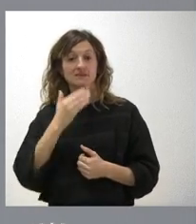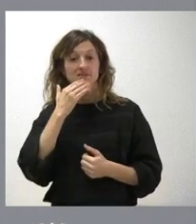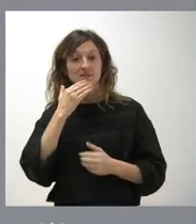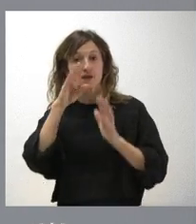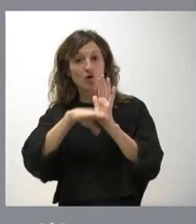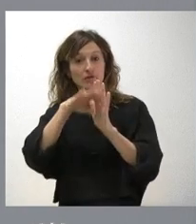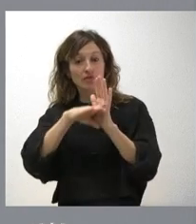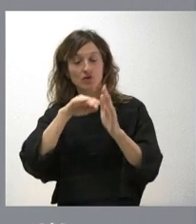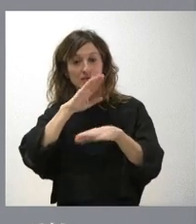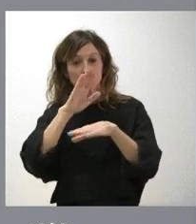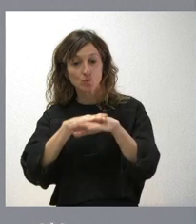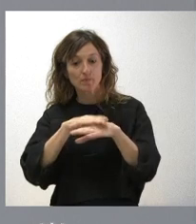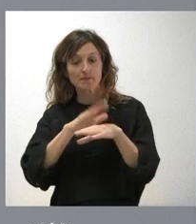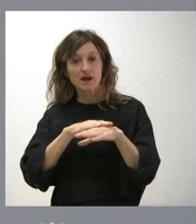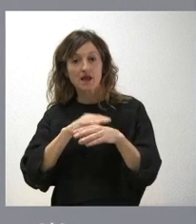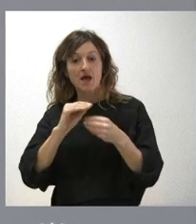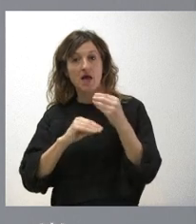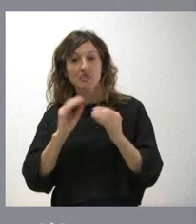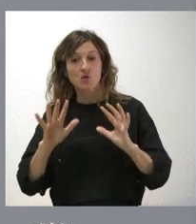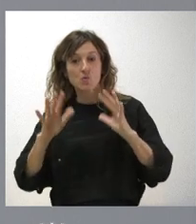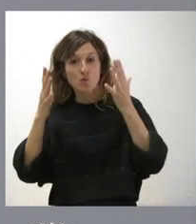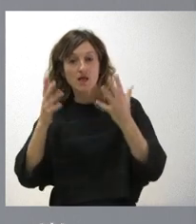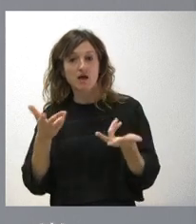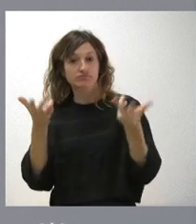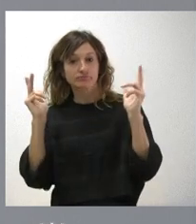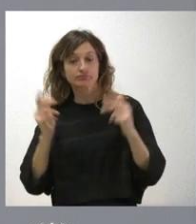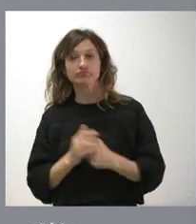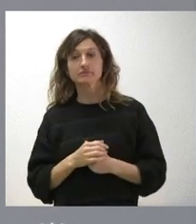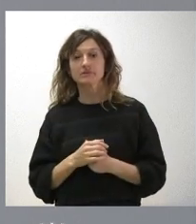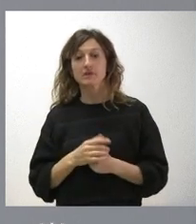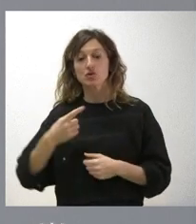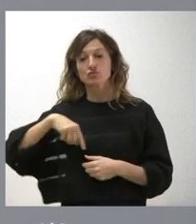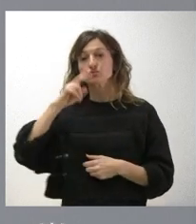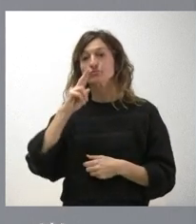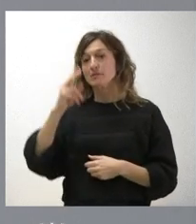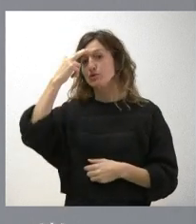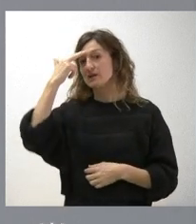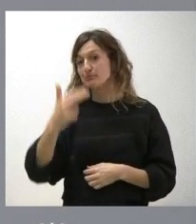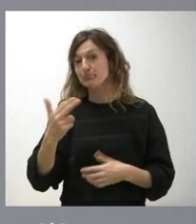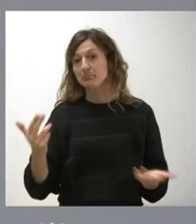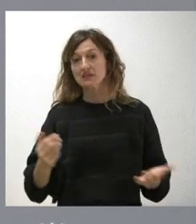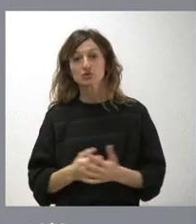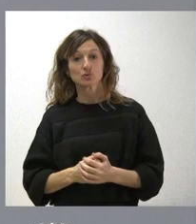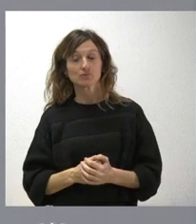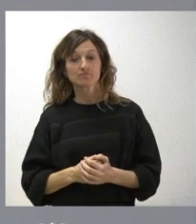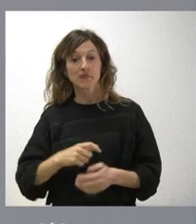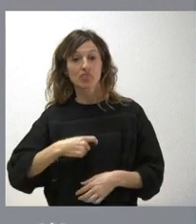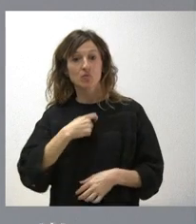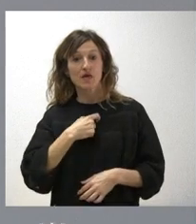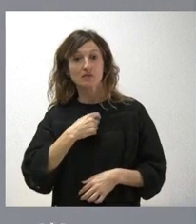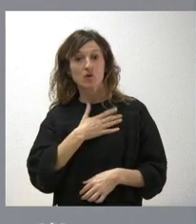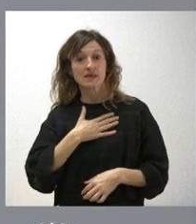condiciones para iniciar un procedimiento de solutiva de huelga lo puede hacer y nosotros lo vemos desde el respeto y cualquier ciudadano que